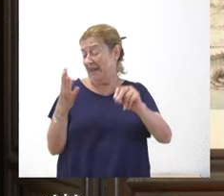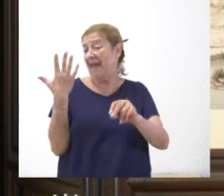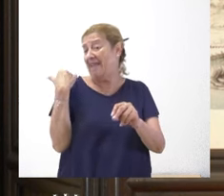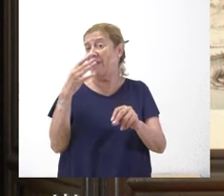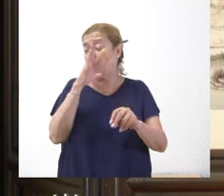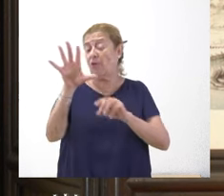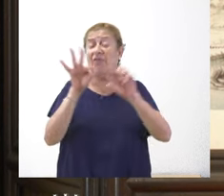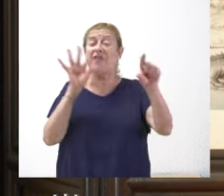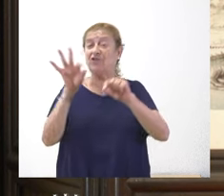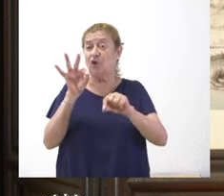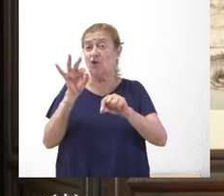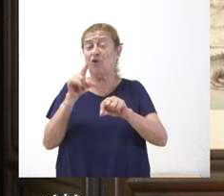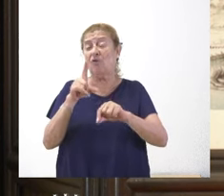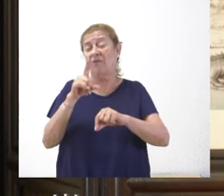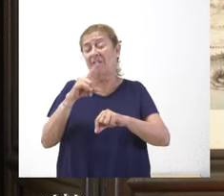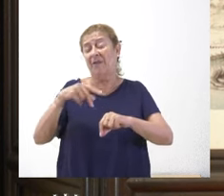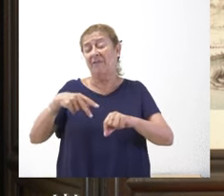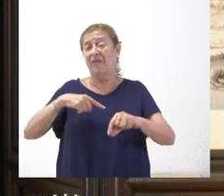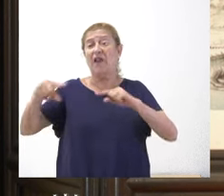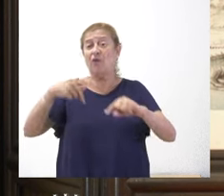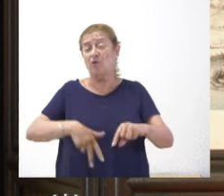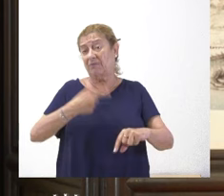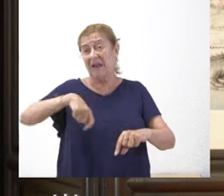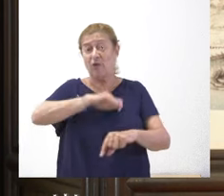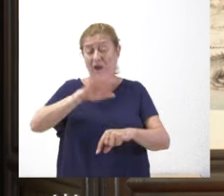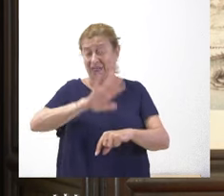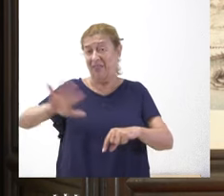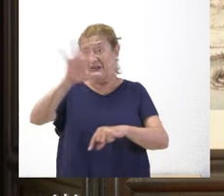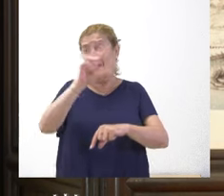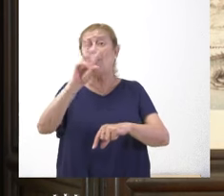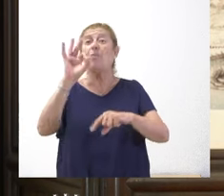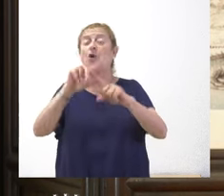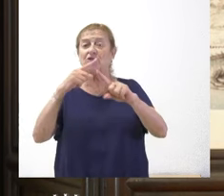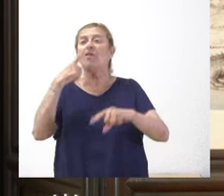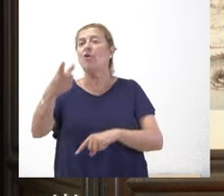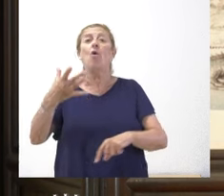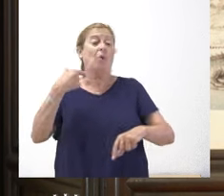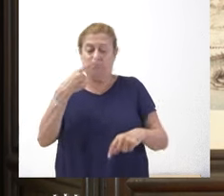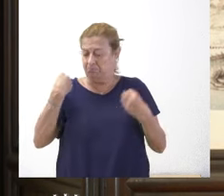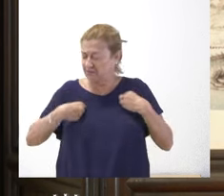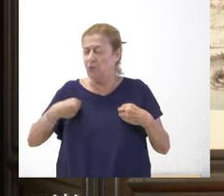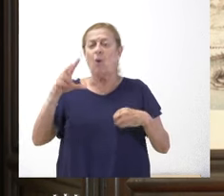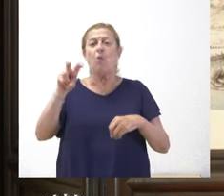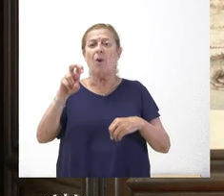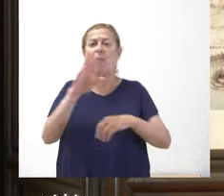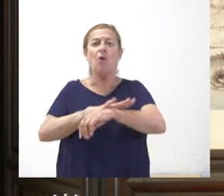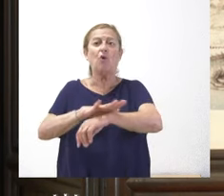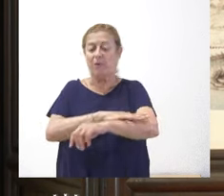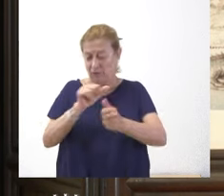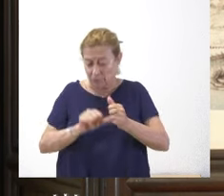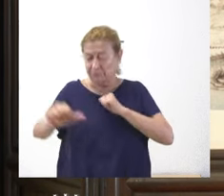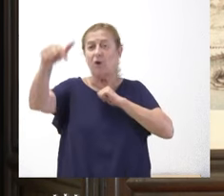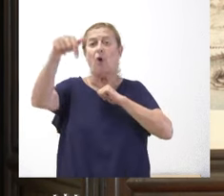decisión que tomó la dirección Nacional de voos lo digo del nuevo gobierno que comenzará a partir